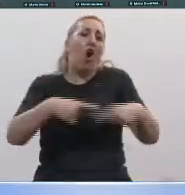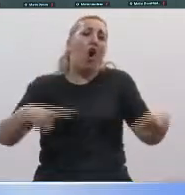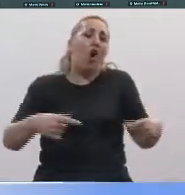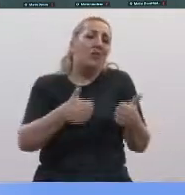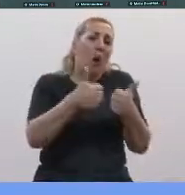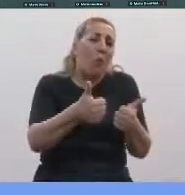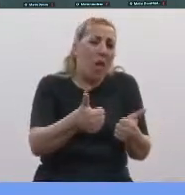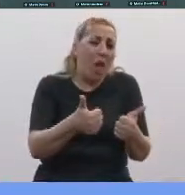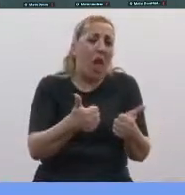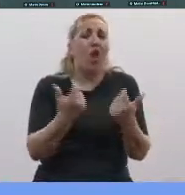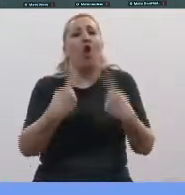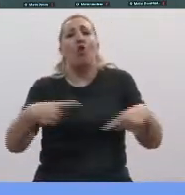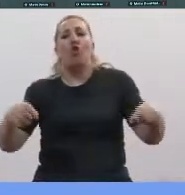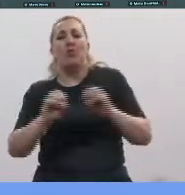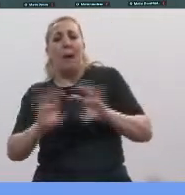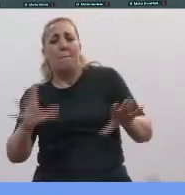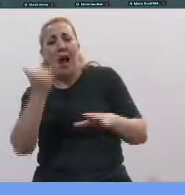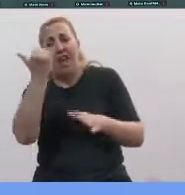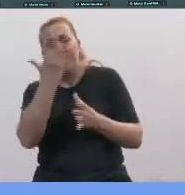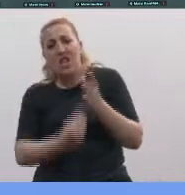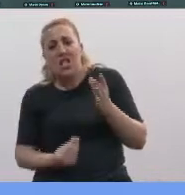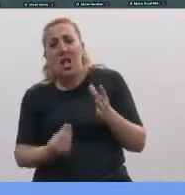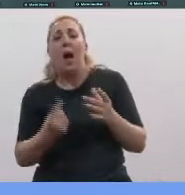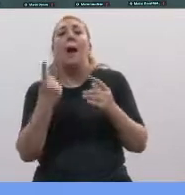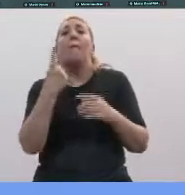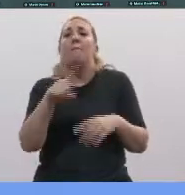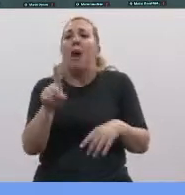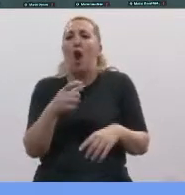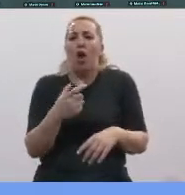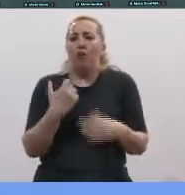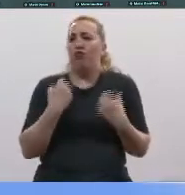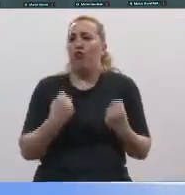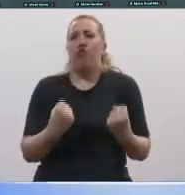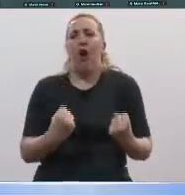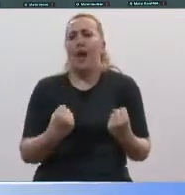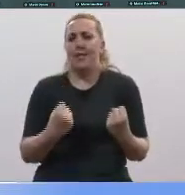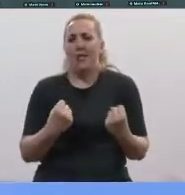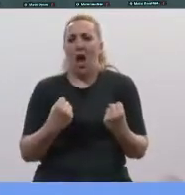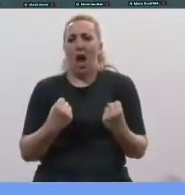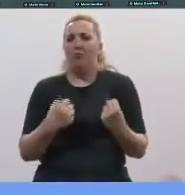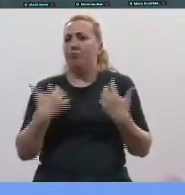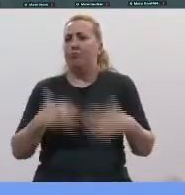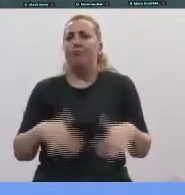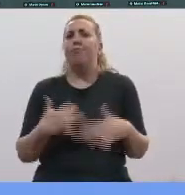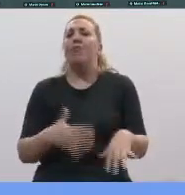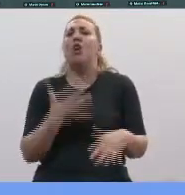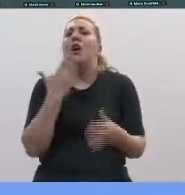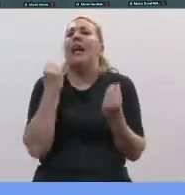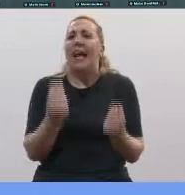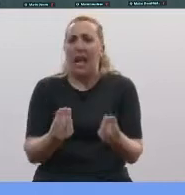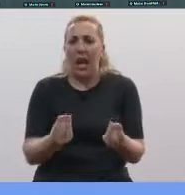virtudes, con sus defectos, pero una fuerza enorme. ¿Basado en qué?